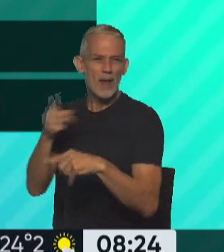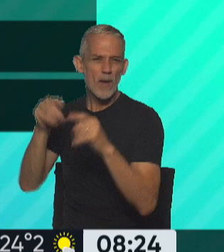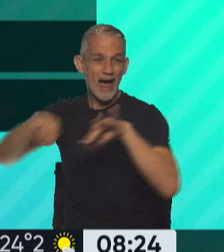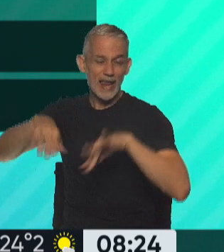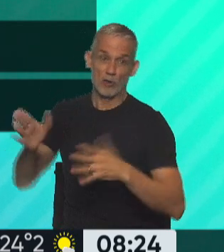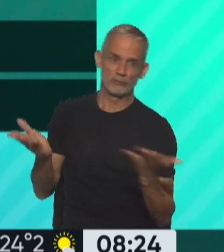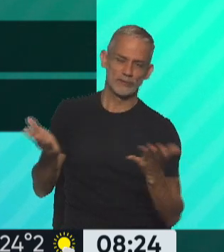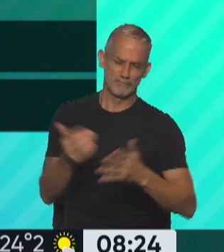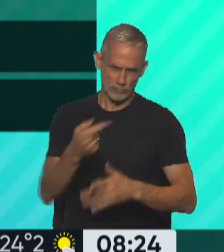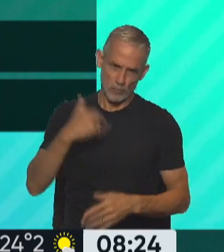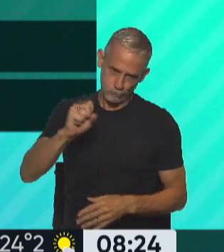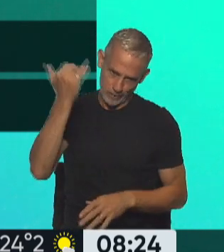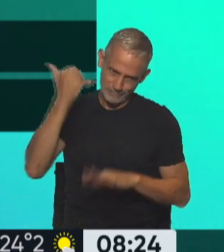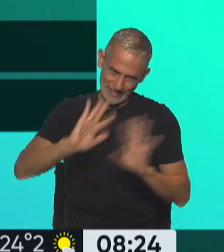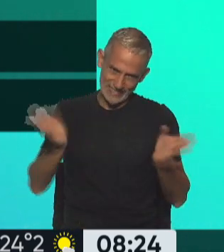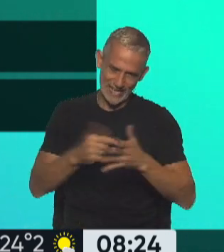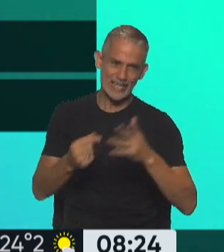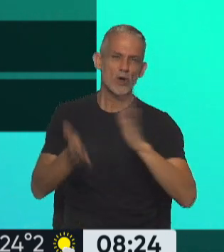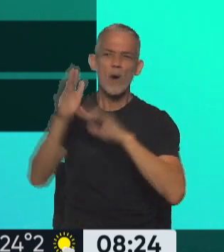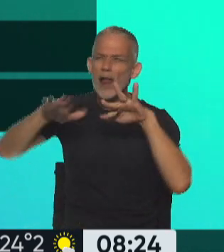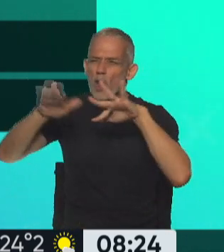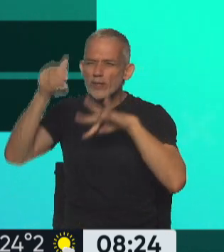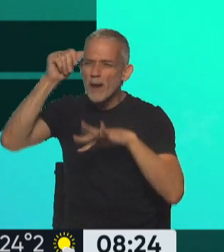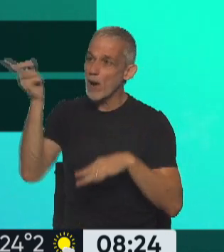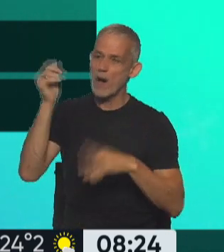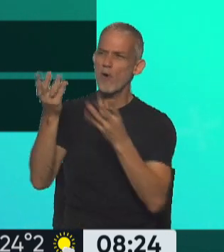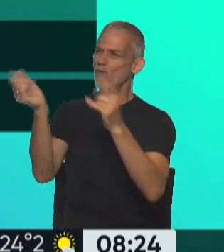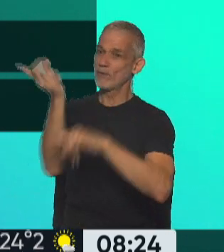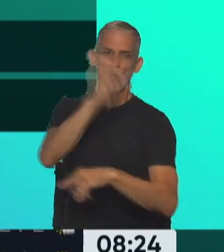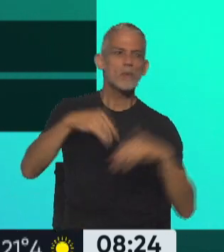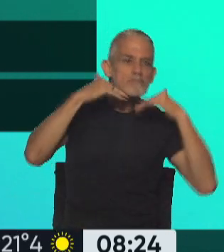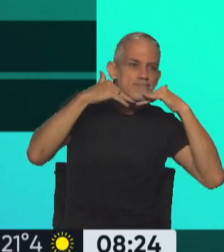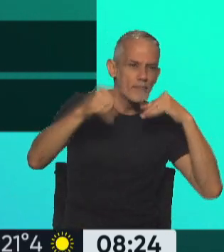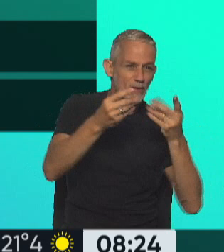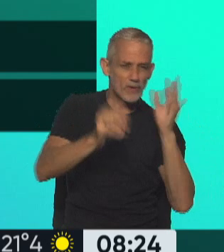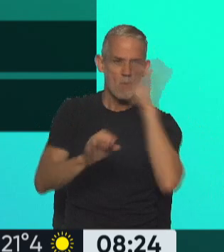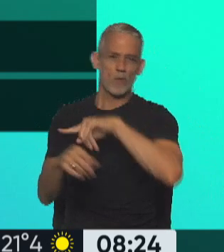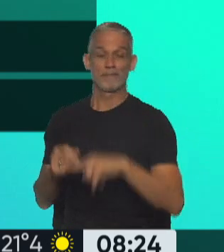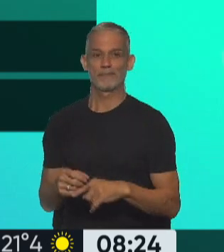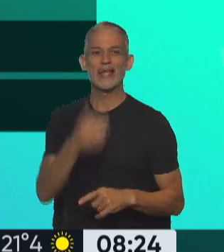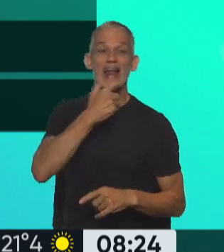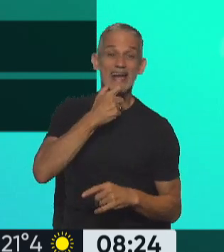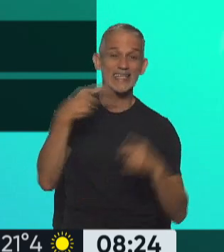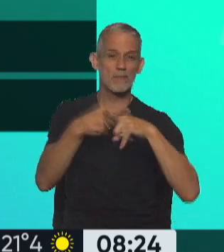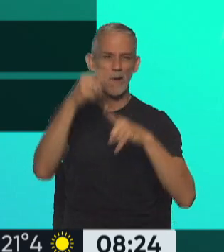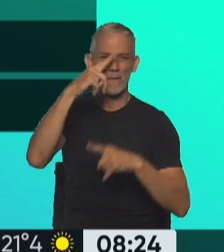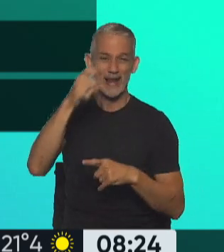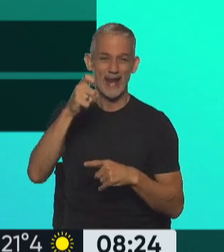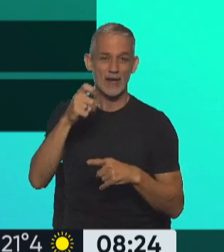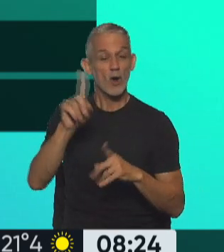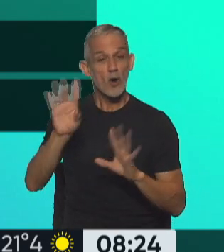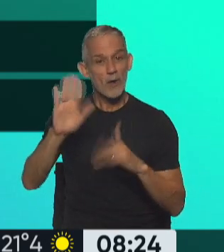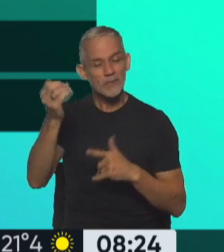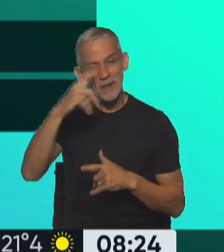costa. Yo lo hice eso de irme de la costa para volver a ver un partido y volver, lo hice. Racing enfrenta a Belgrano. Hola, Belgrano, ¿cómo